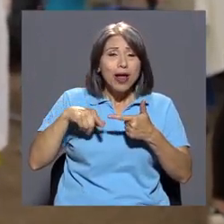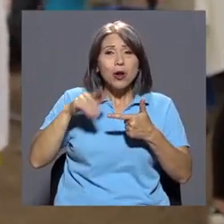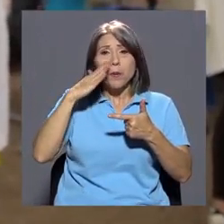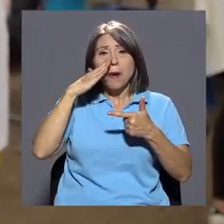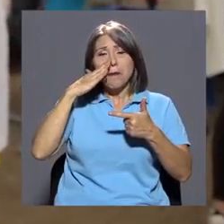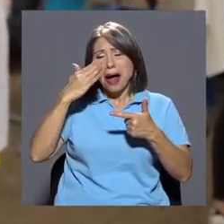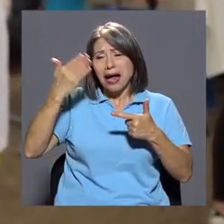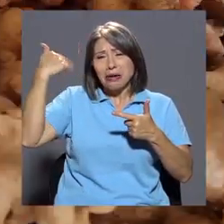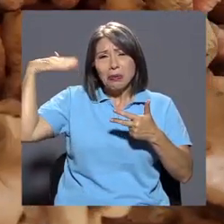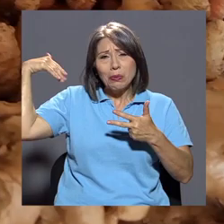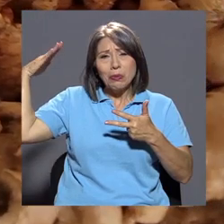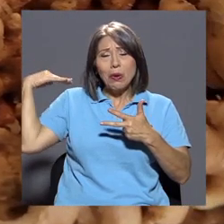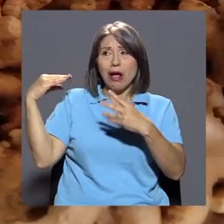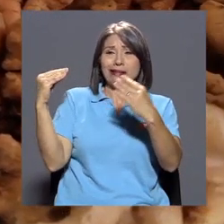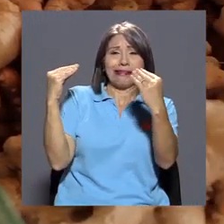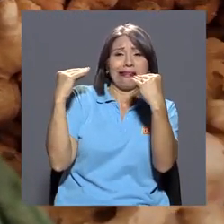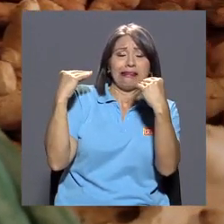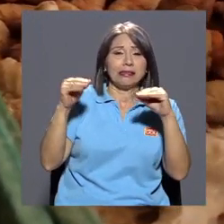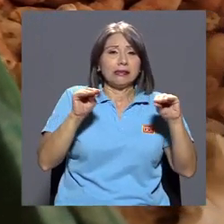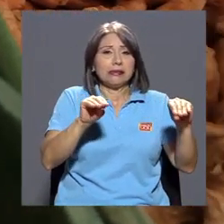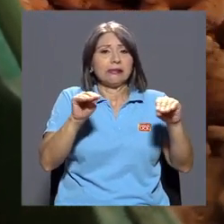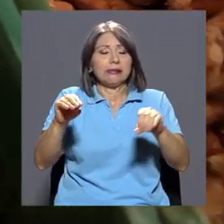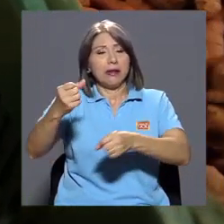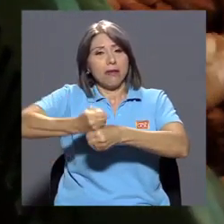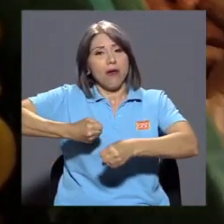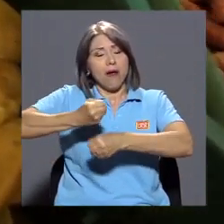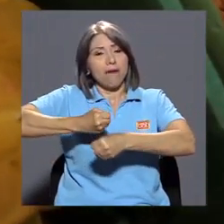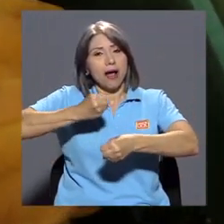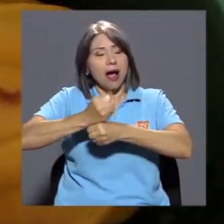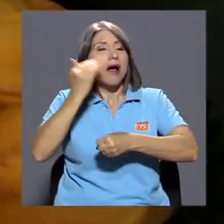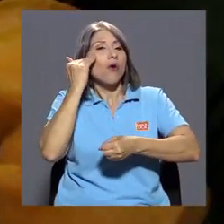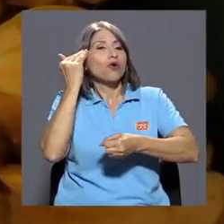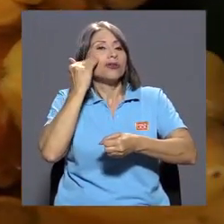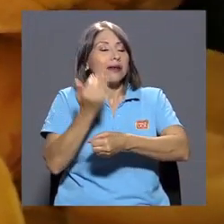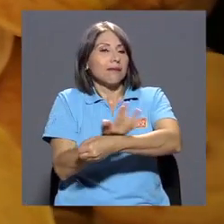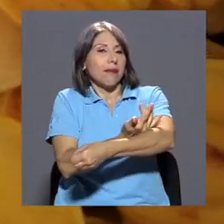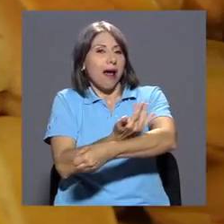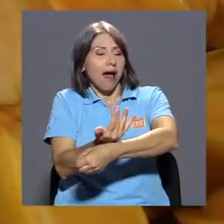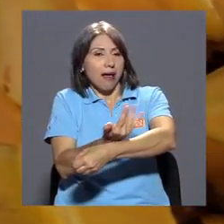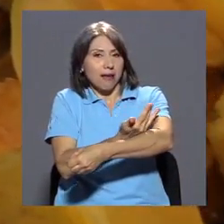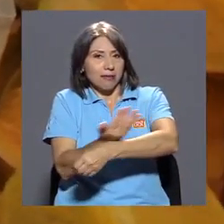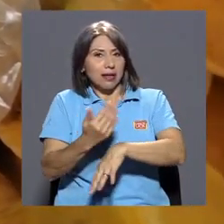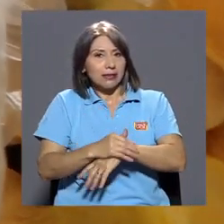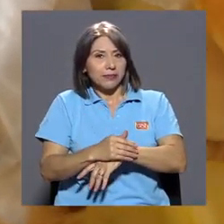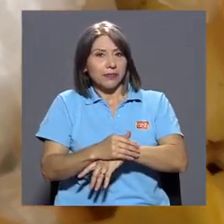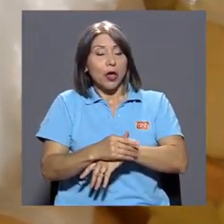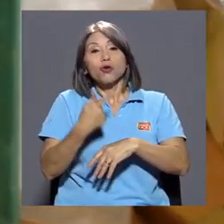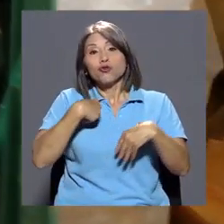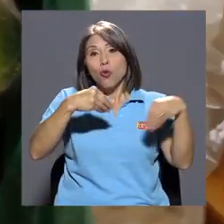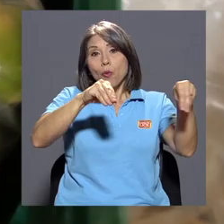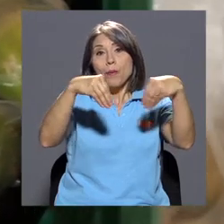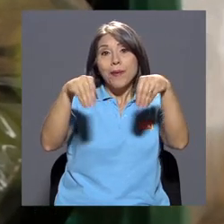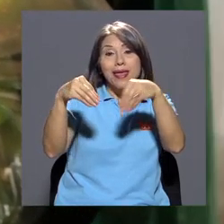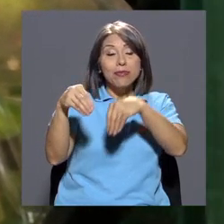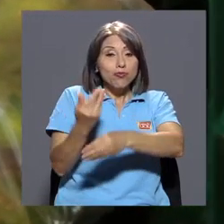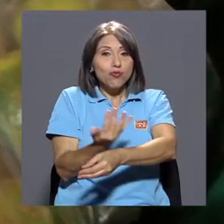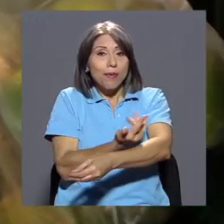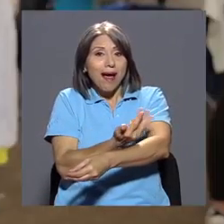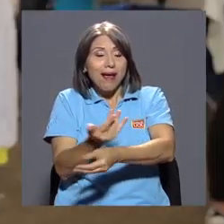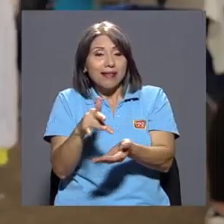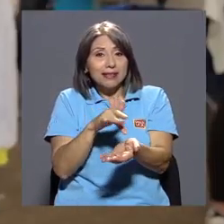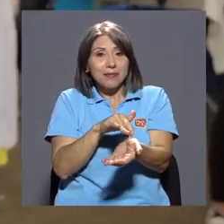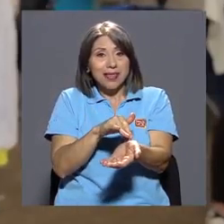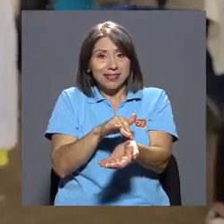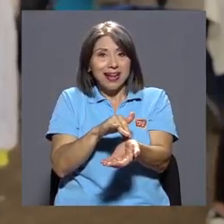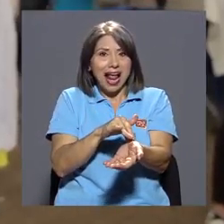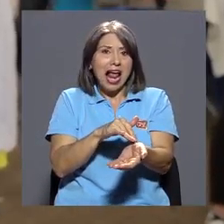todos ellos, los enseñaron a todos a trabajar, a conocer las plantas. Vendo los extractos de plantas medicinales